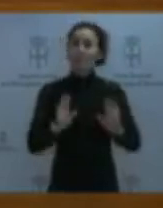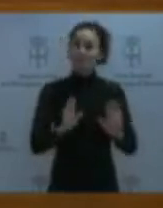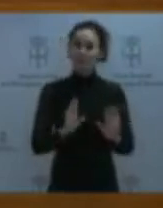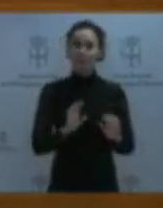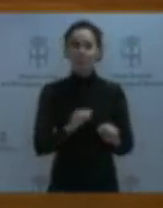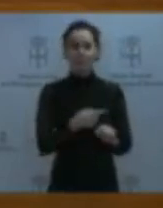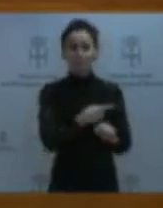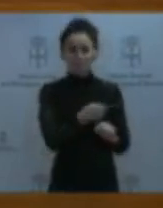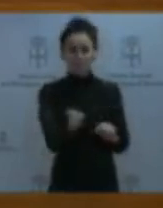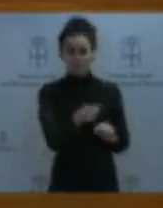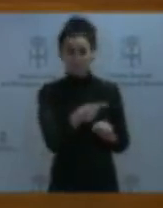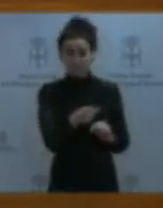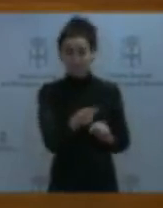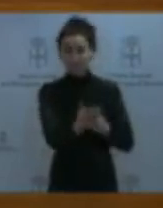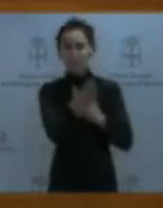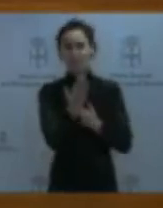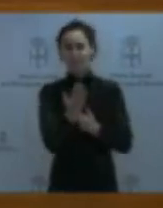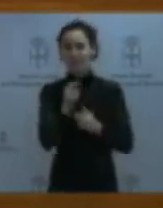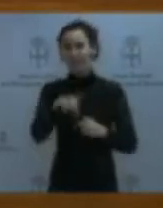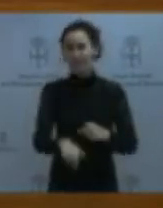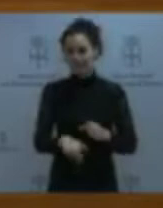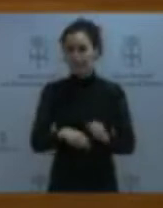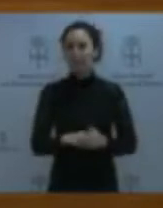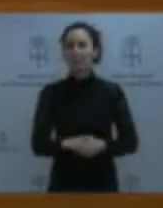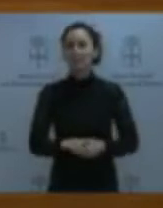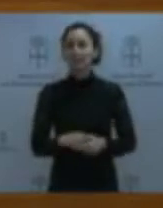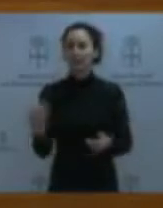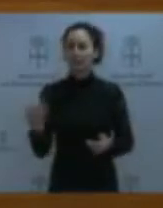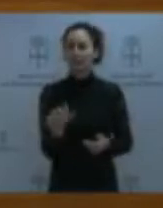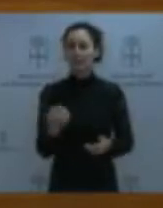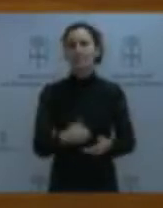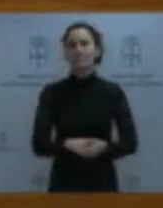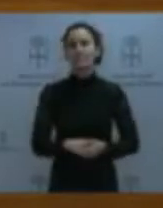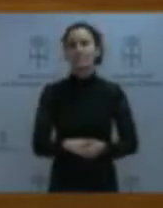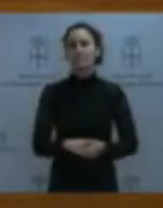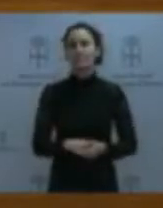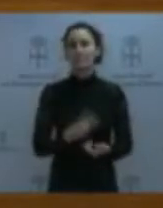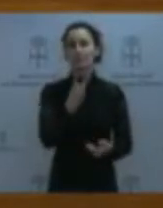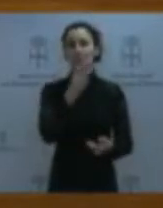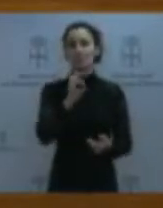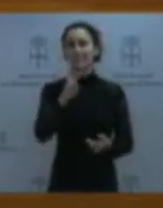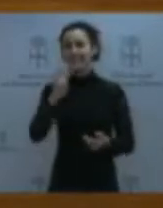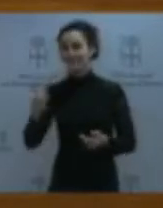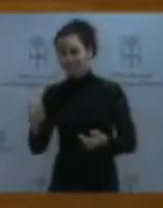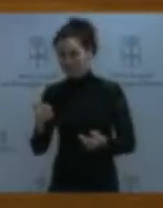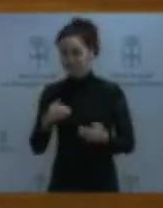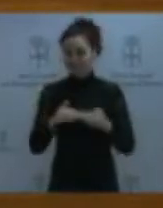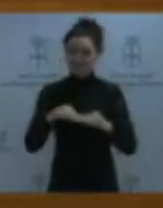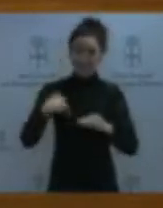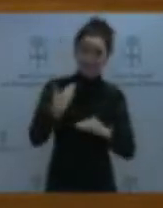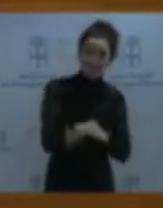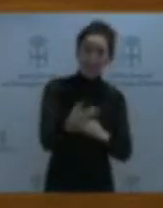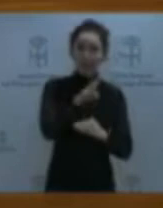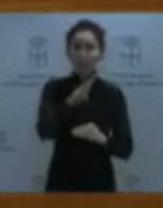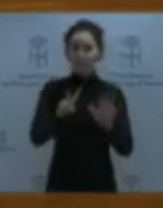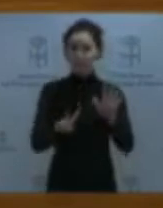que lo plantean aquí, en todas partes, que en 2030, en lugar del 27%